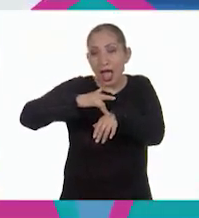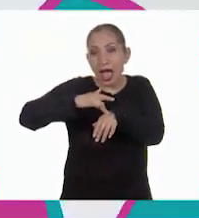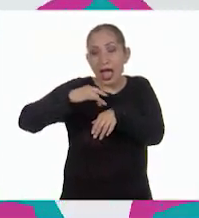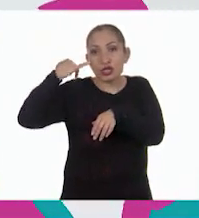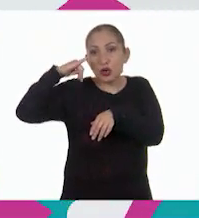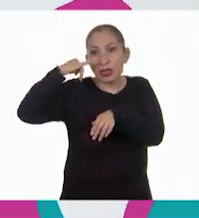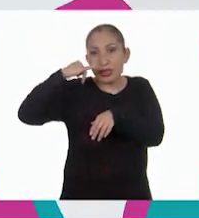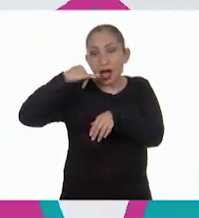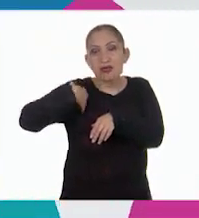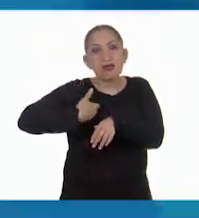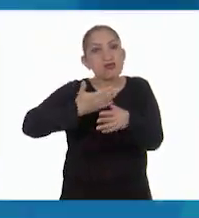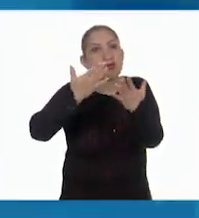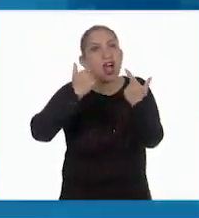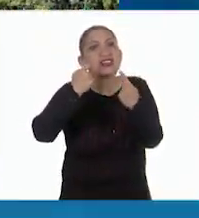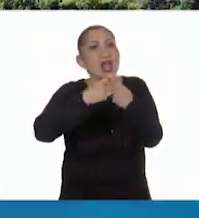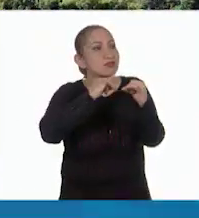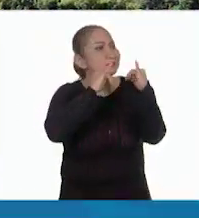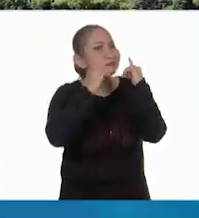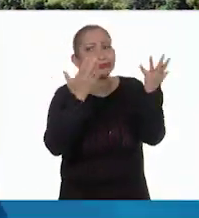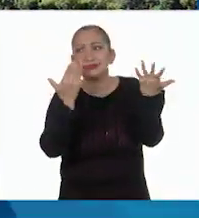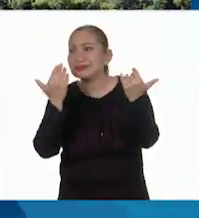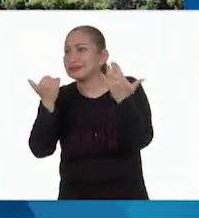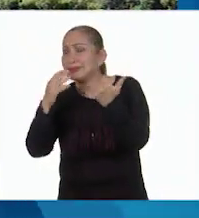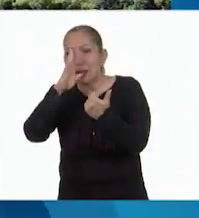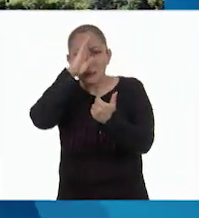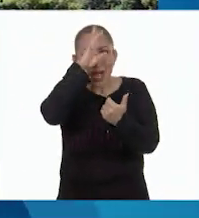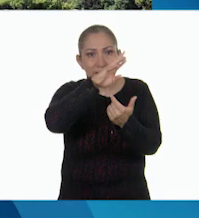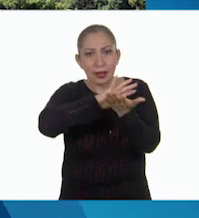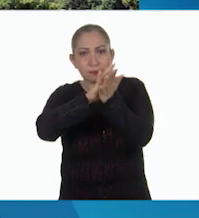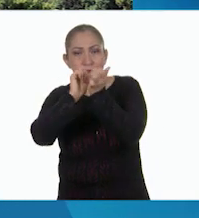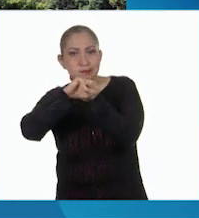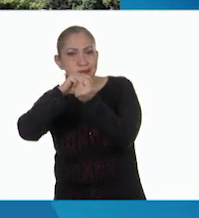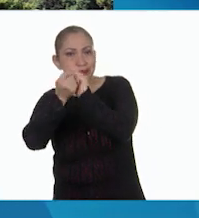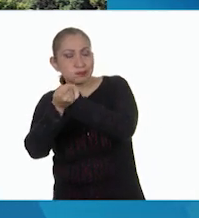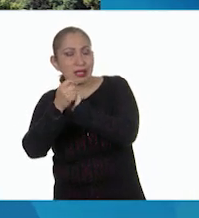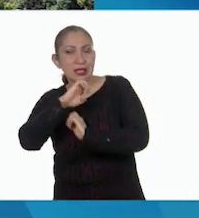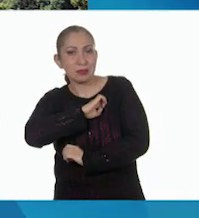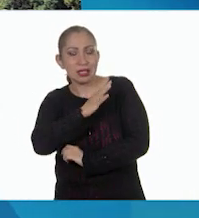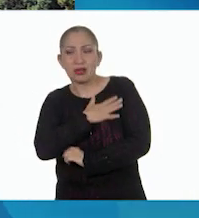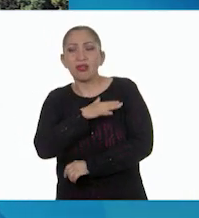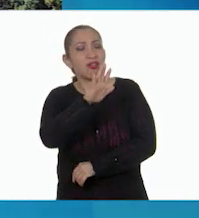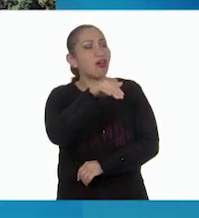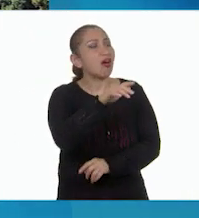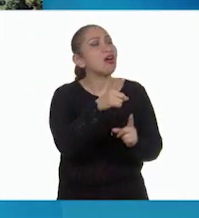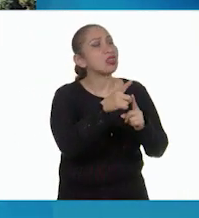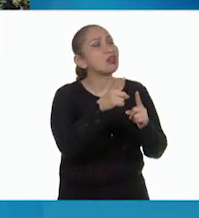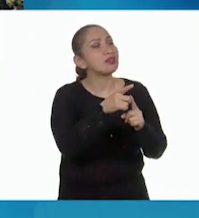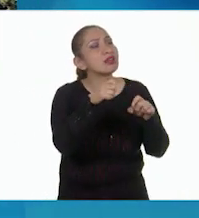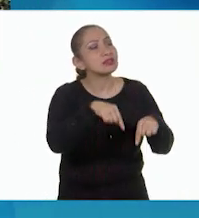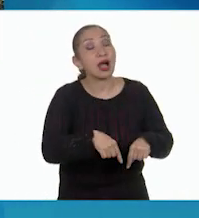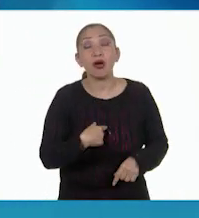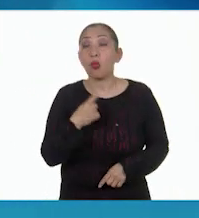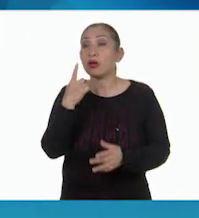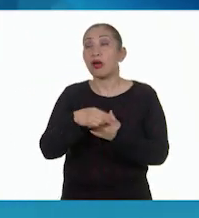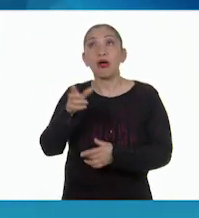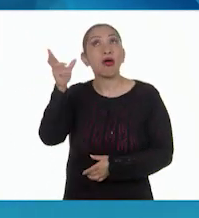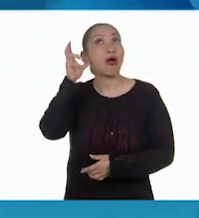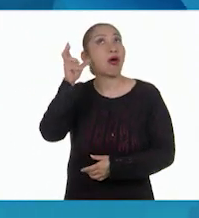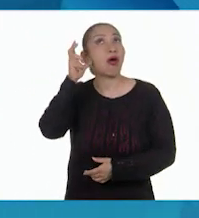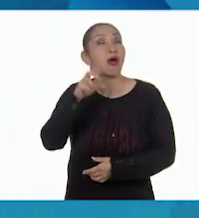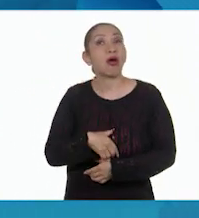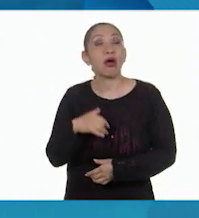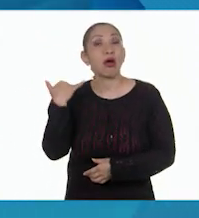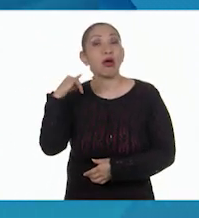no tenían quien les tradujera del maya al español. Así que cuando preguntaron dónde estaban, lo único que escucharon